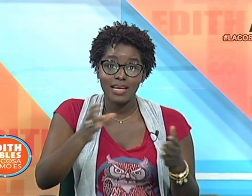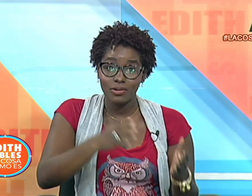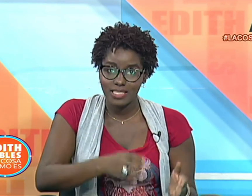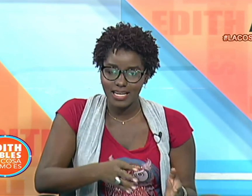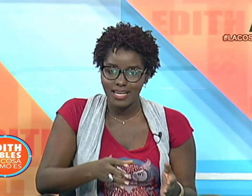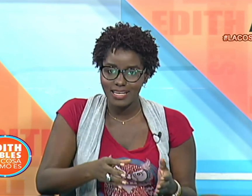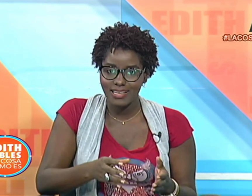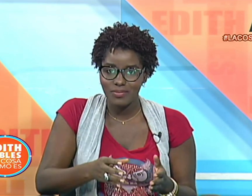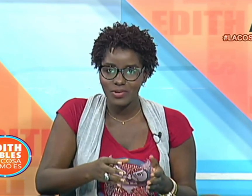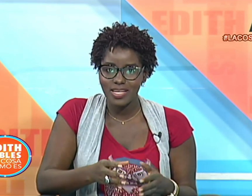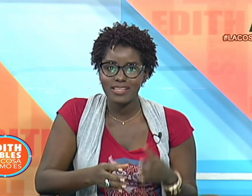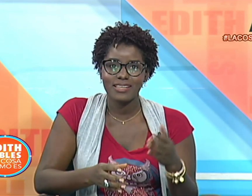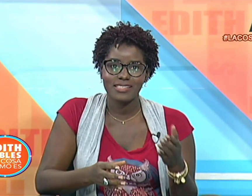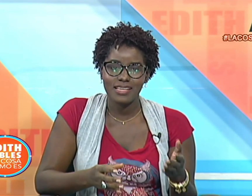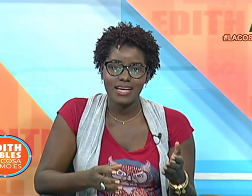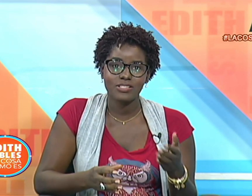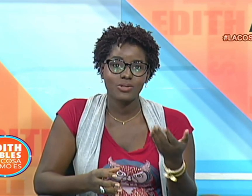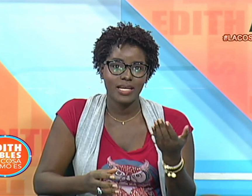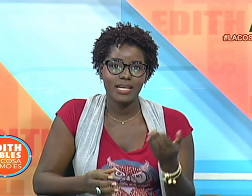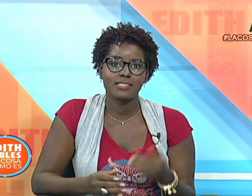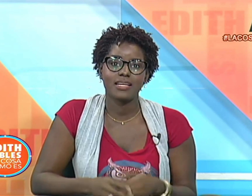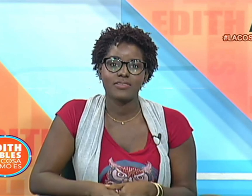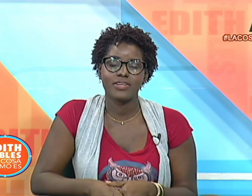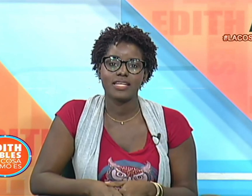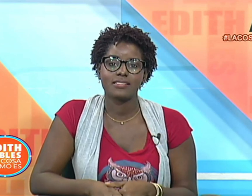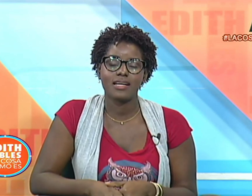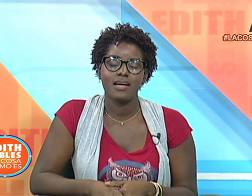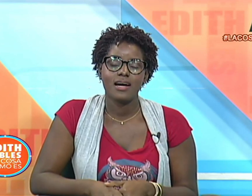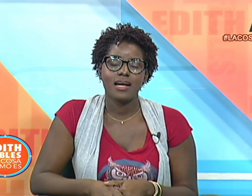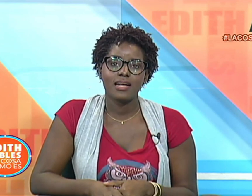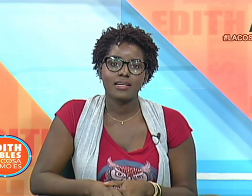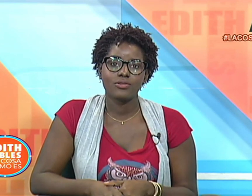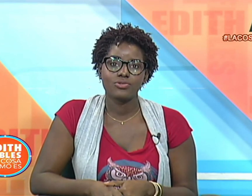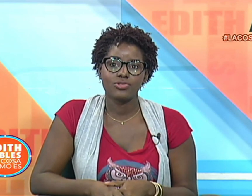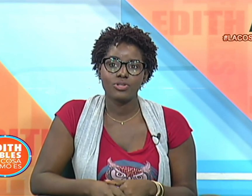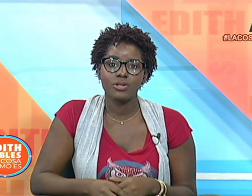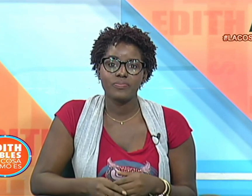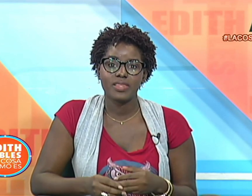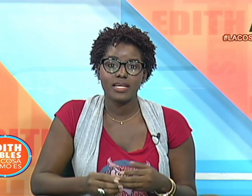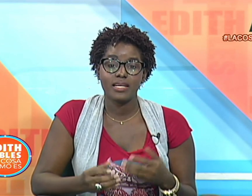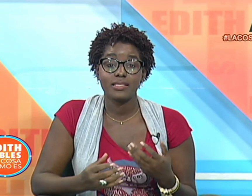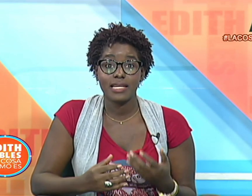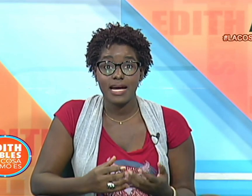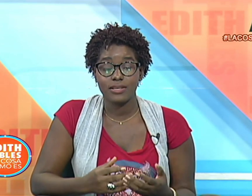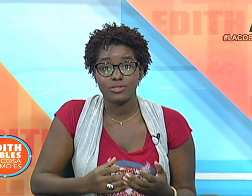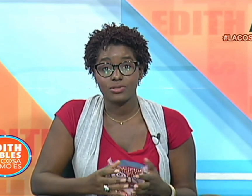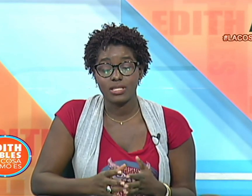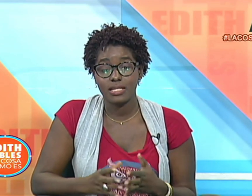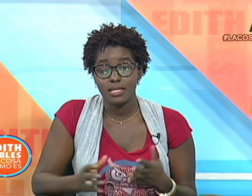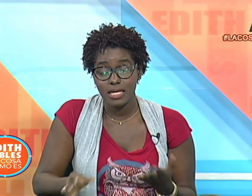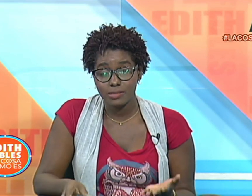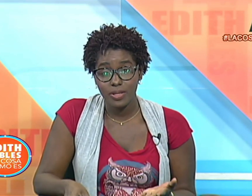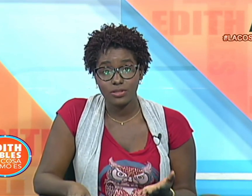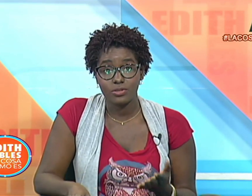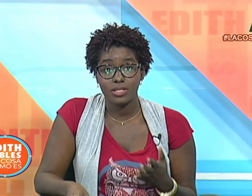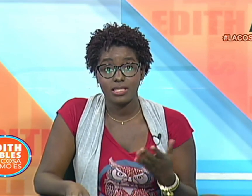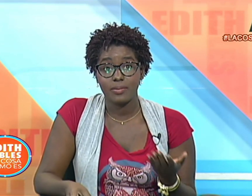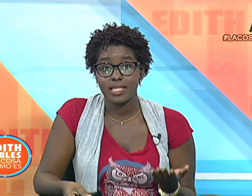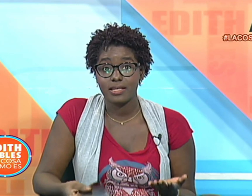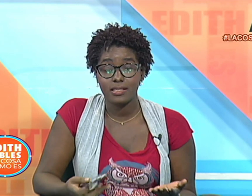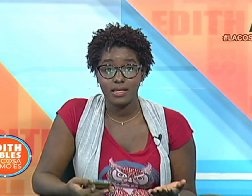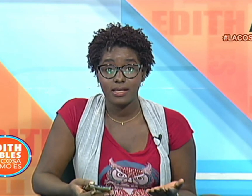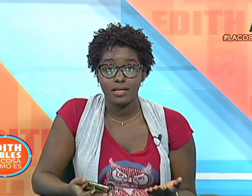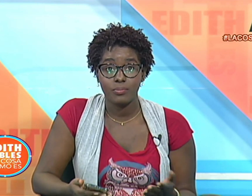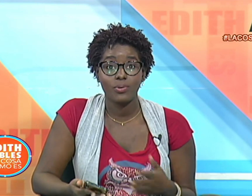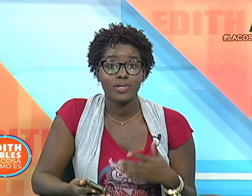hablaba de la otra cara de la moneda y es a esto que él hacía referencia a la reducción de gastos en aspectos en